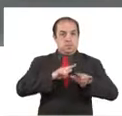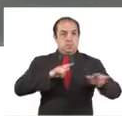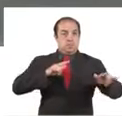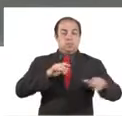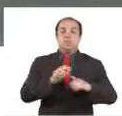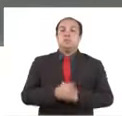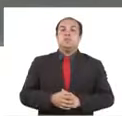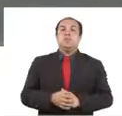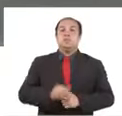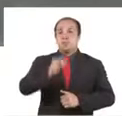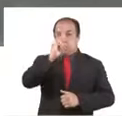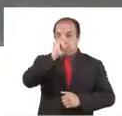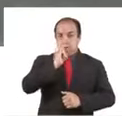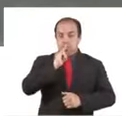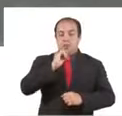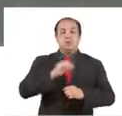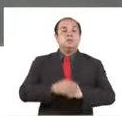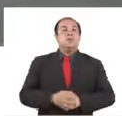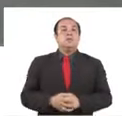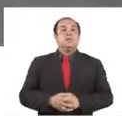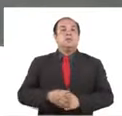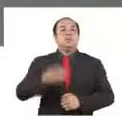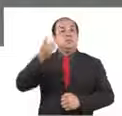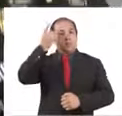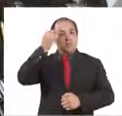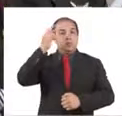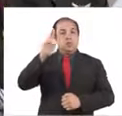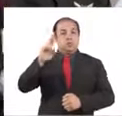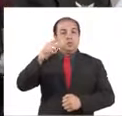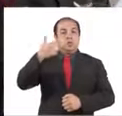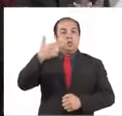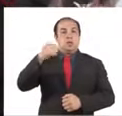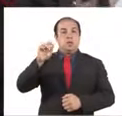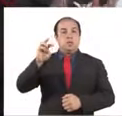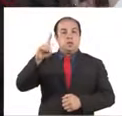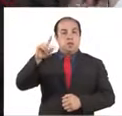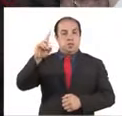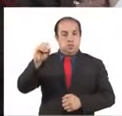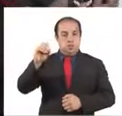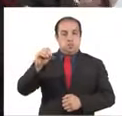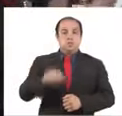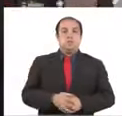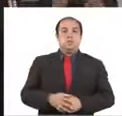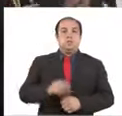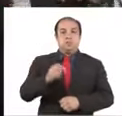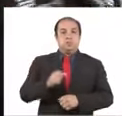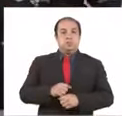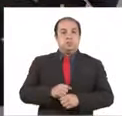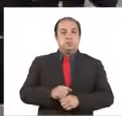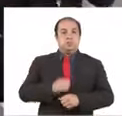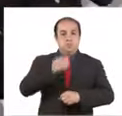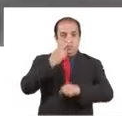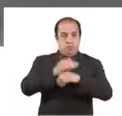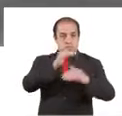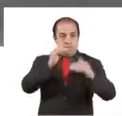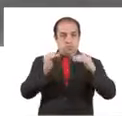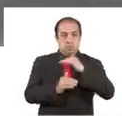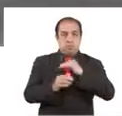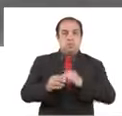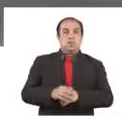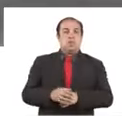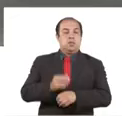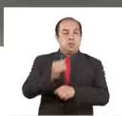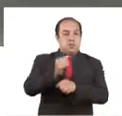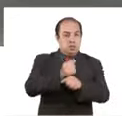Comisario Jefe, doctor Hermenegildo Lugo Lara, subsecretario de Inteligencia e Investigación